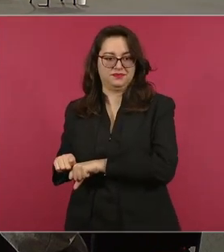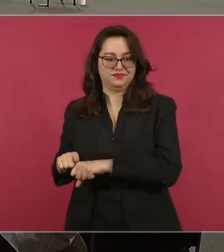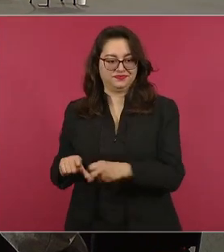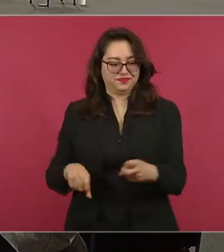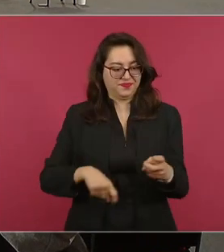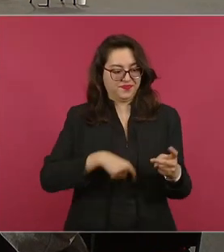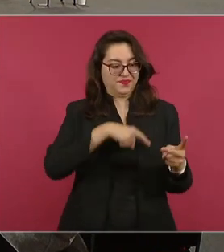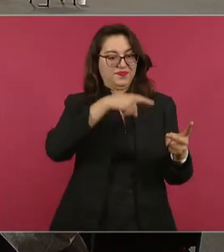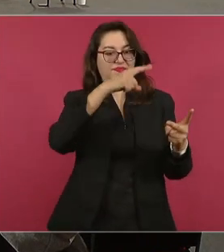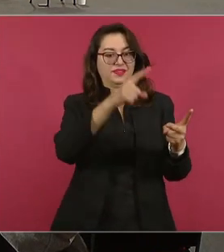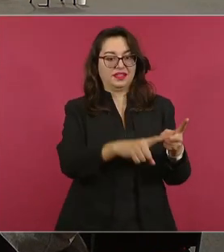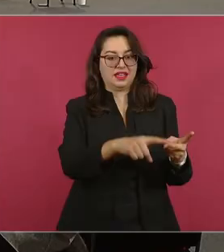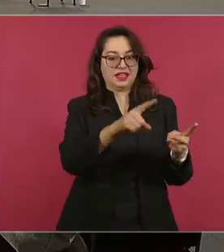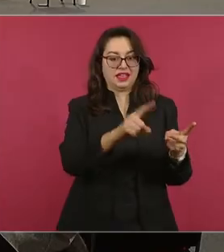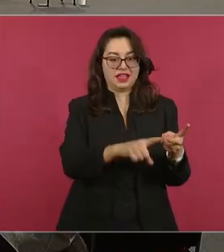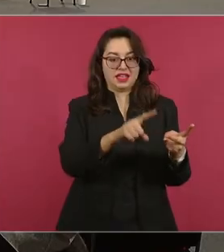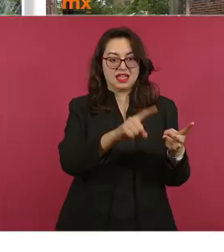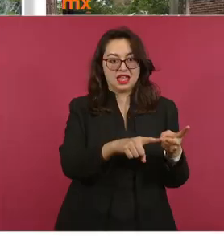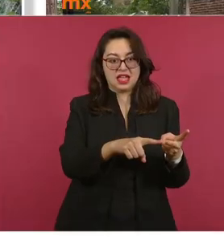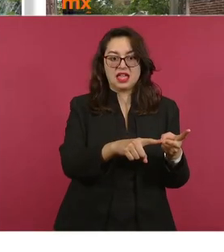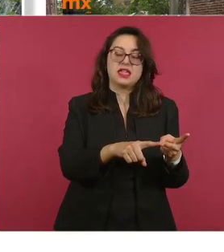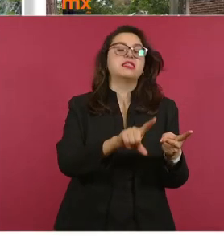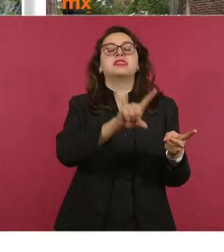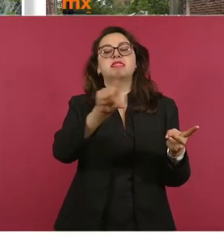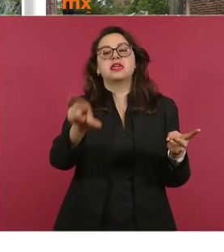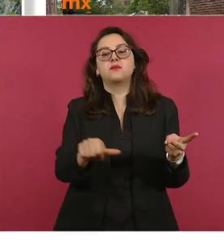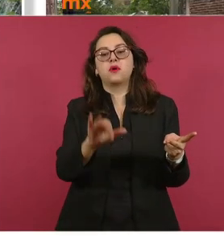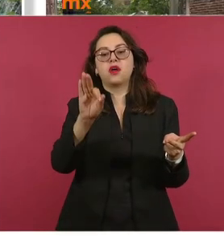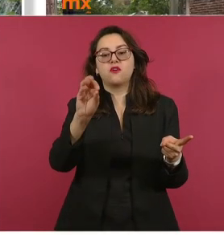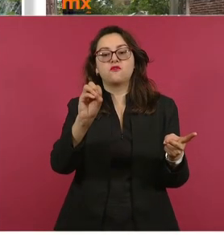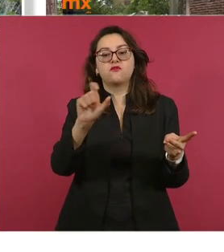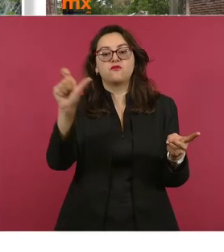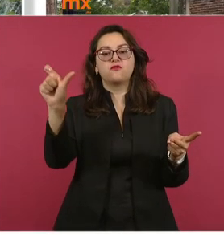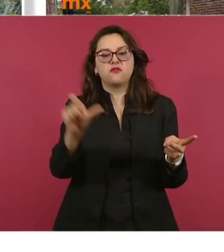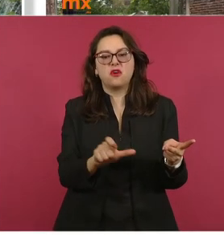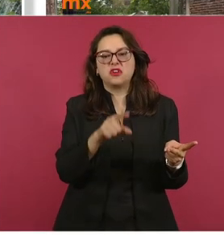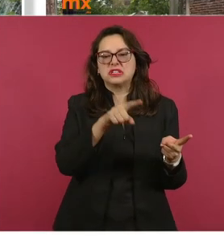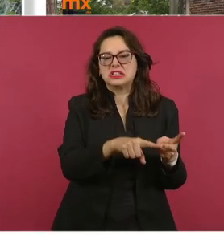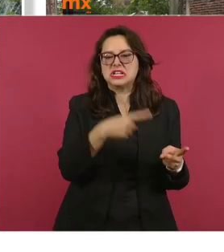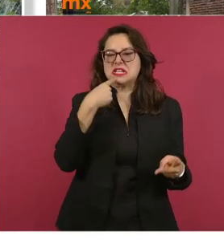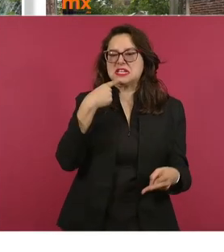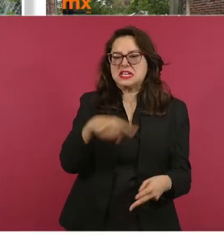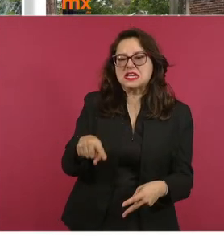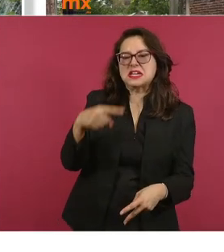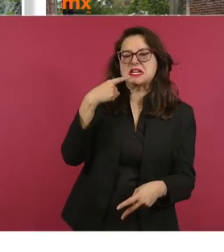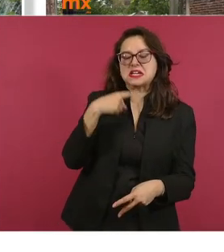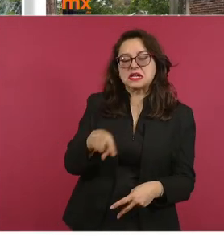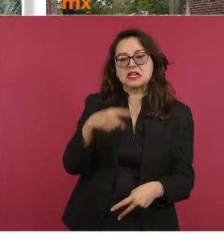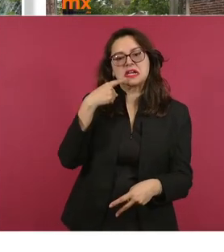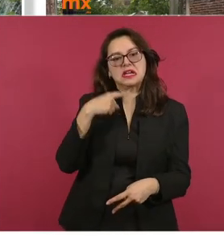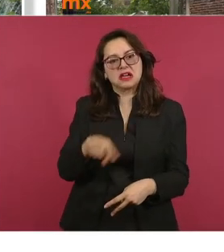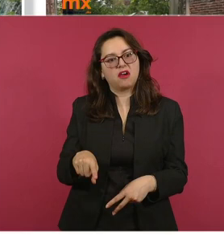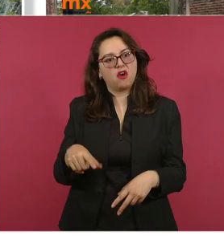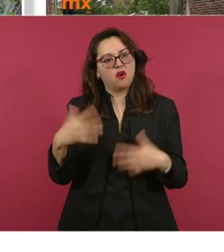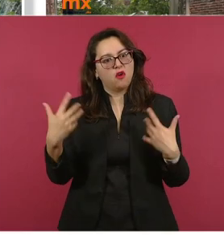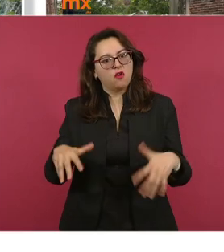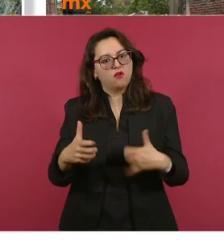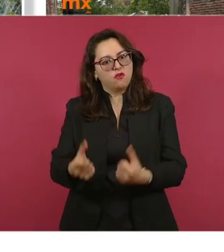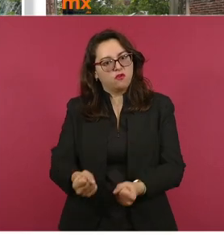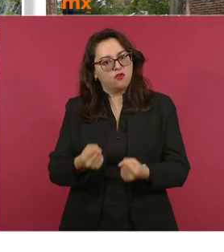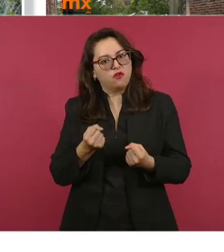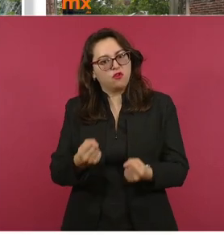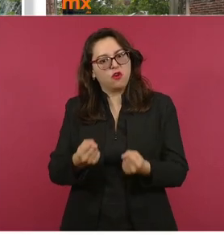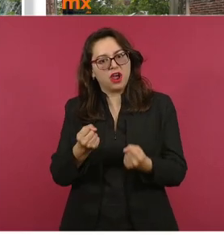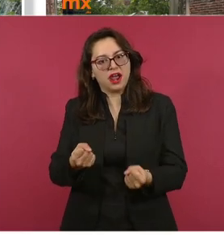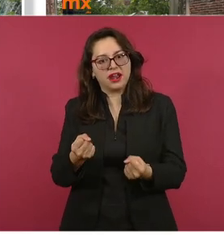a la audiencia de esta conferencia no vamos a repetir, pero se trató de un reclamo hacia el gobierno